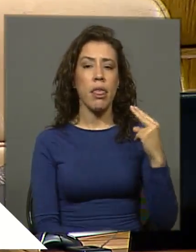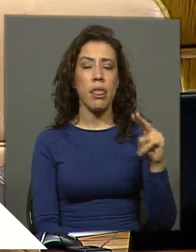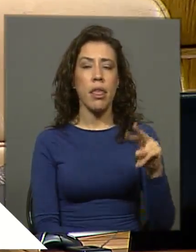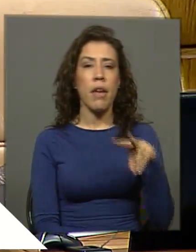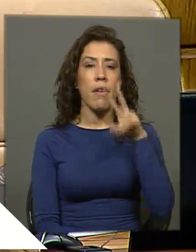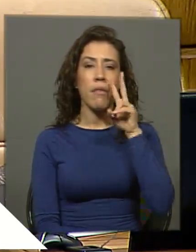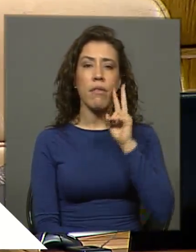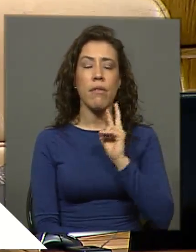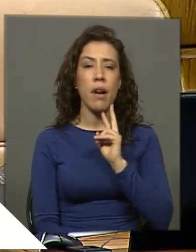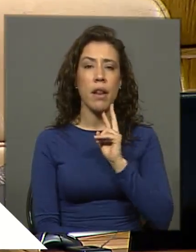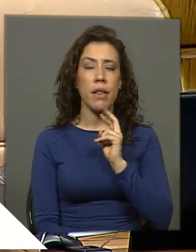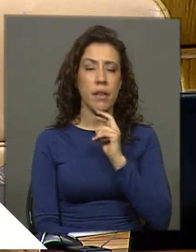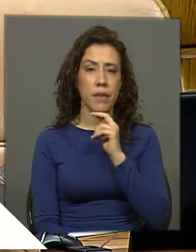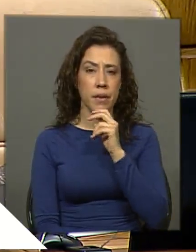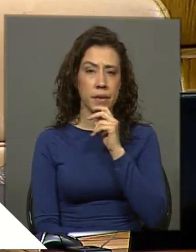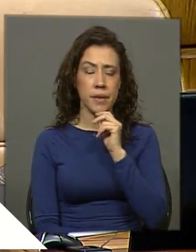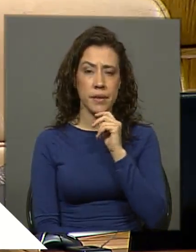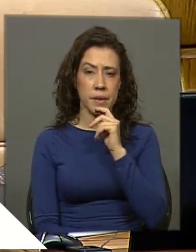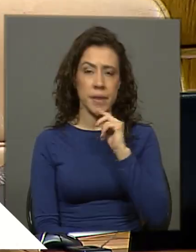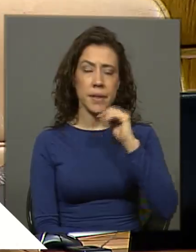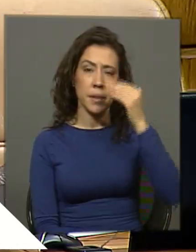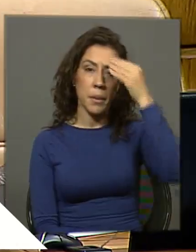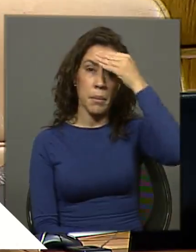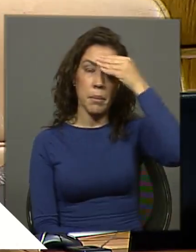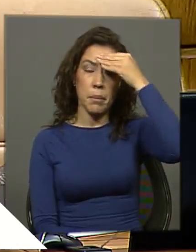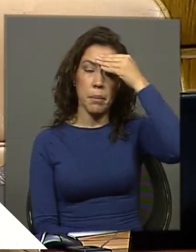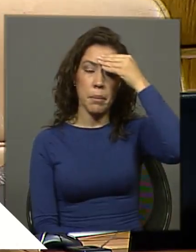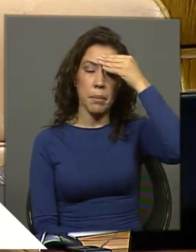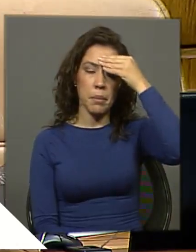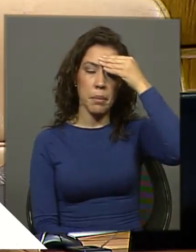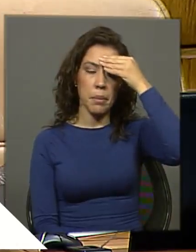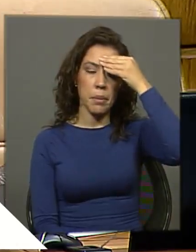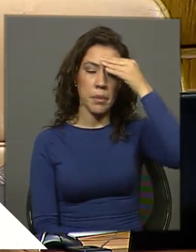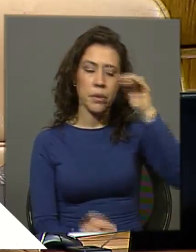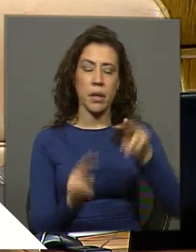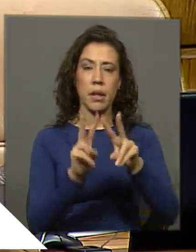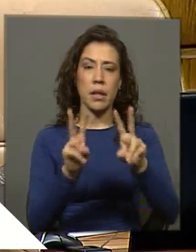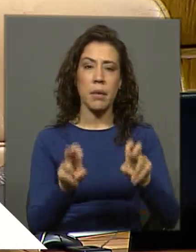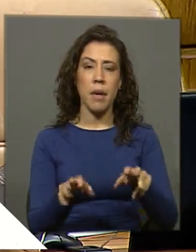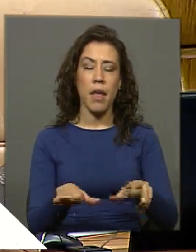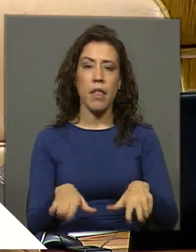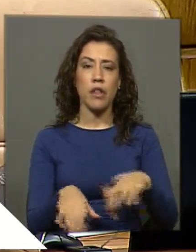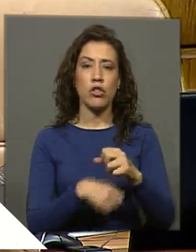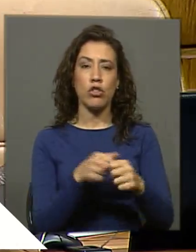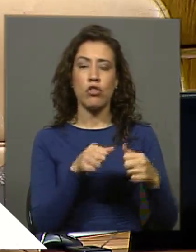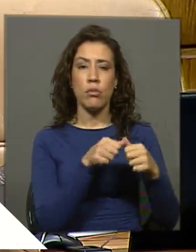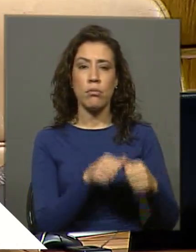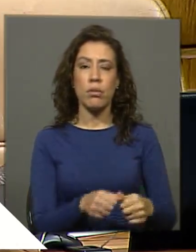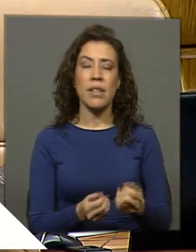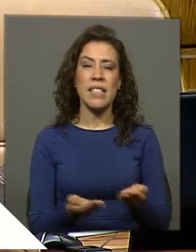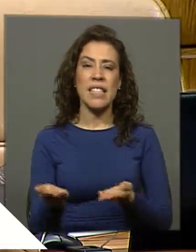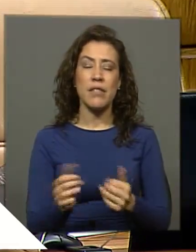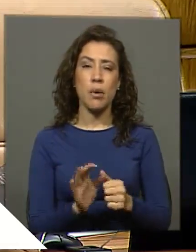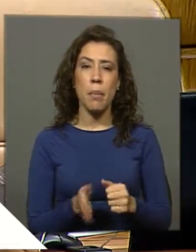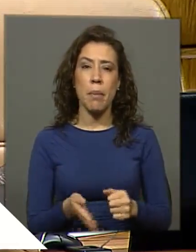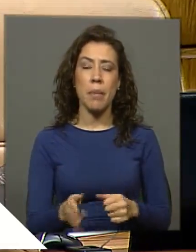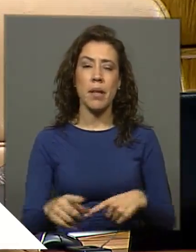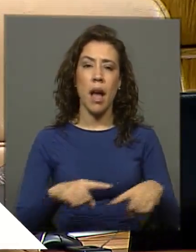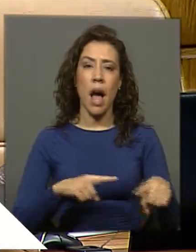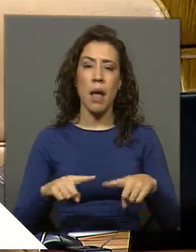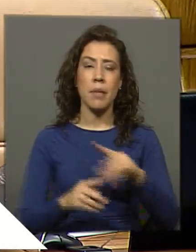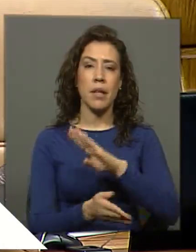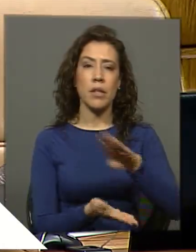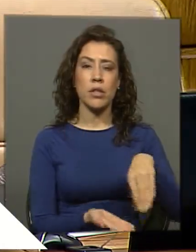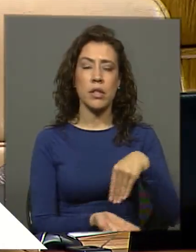Valdivia respecto de la preocupación en materia de los 18 años de servicios continuos en la administración